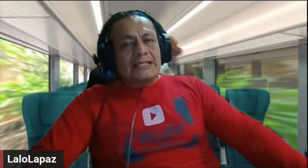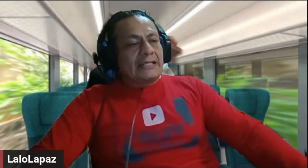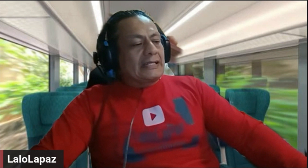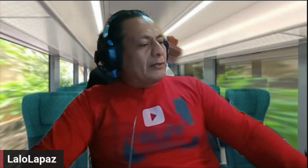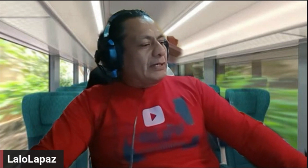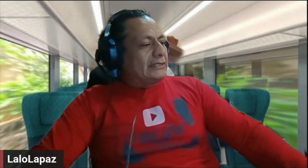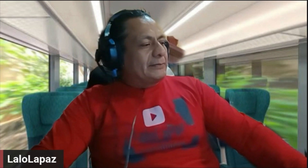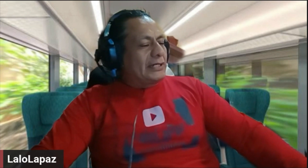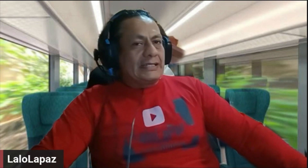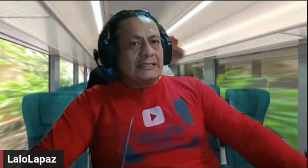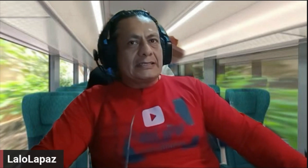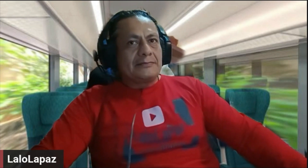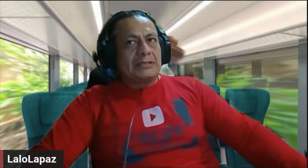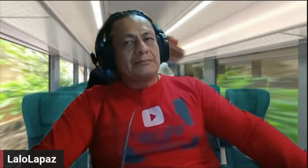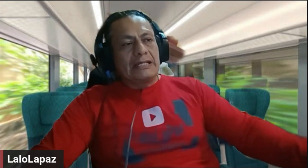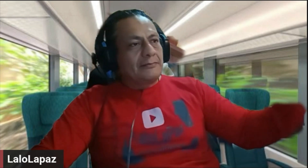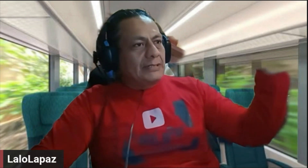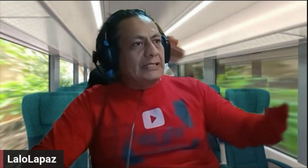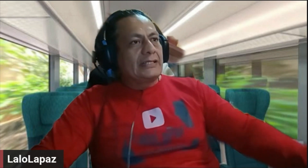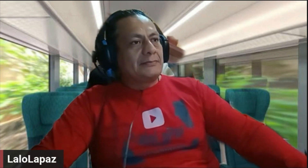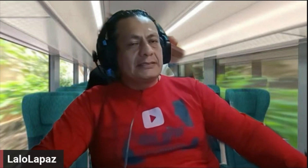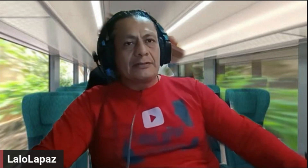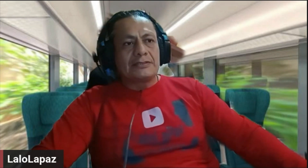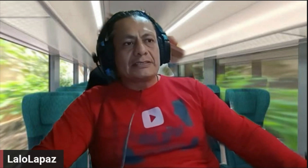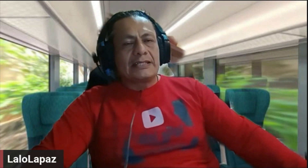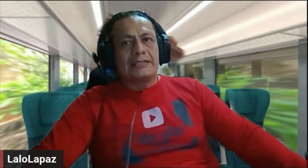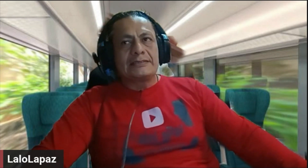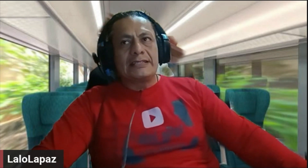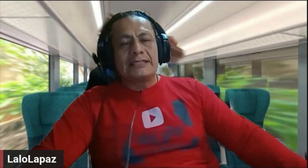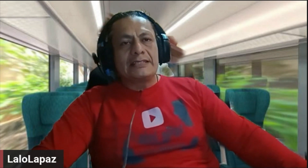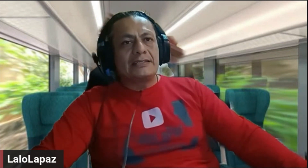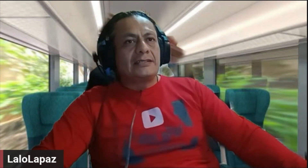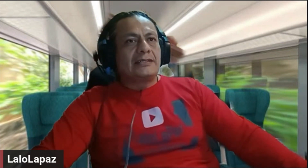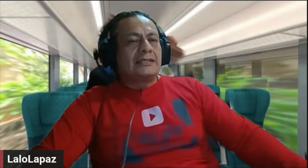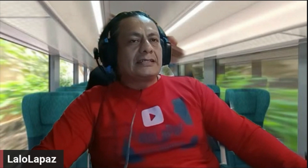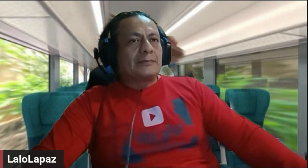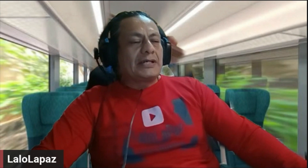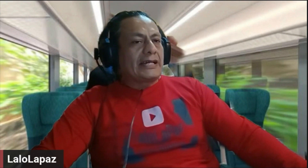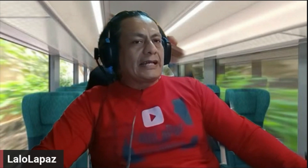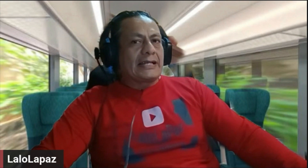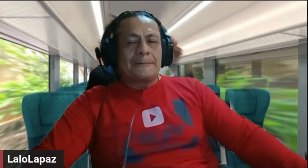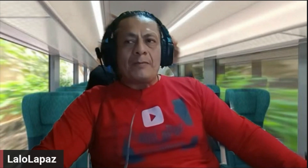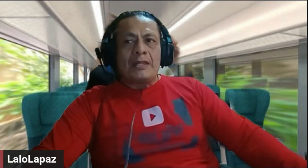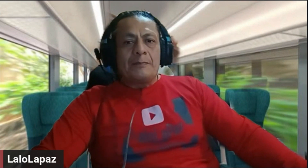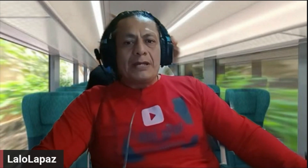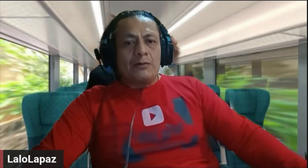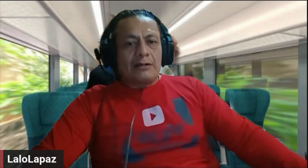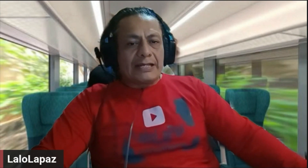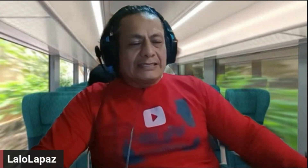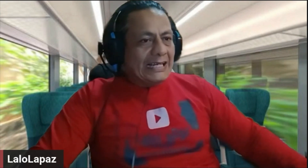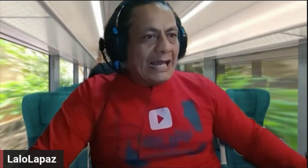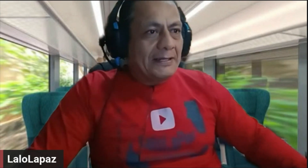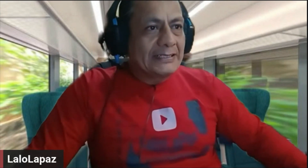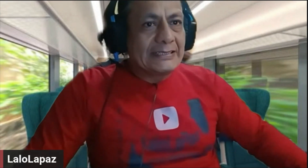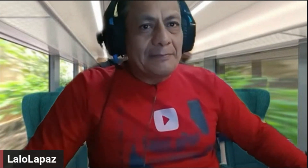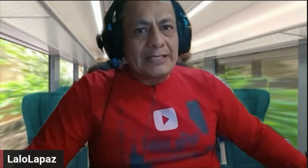Del presidente Andrés Manuel se pueden decir, pues, miles de cosas que se dicen y que se pueden agregar. Pero algo